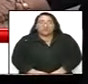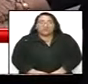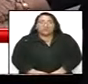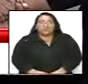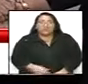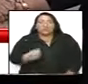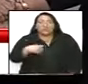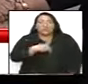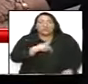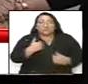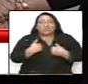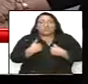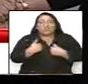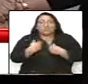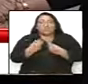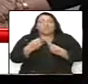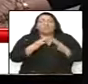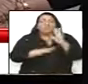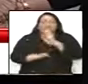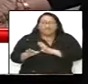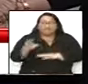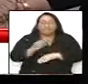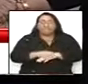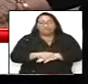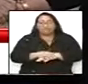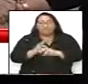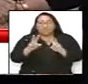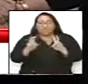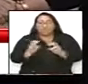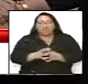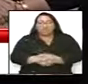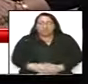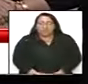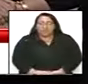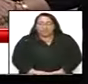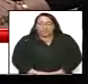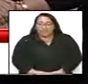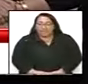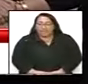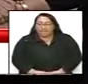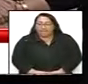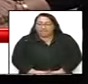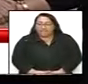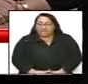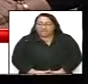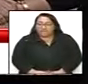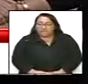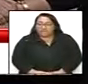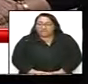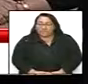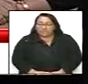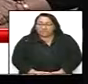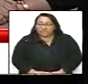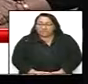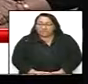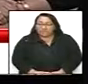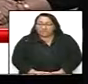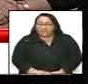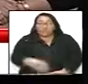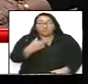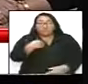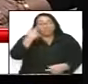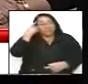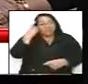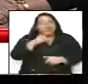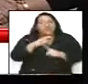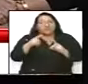tenemos, tenemos mucha preocupación con el tema. Y lógicamente esto consideramos, como existe en